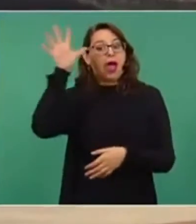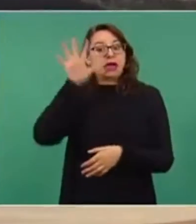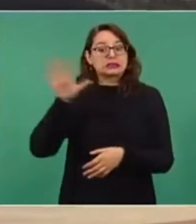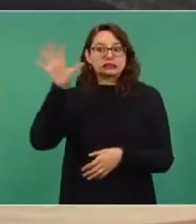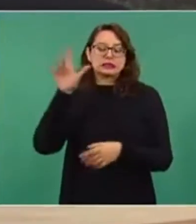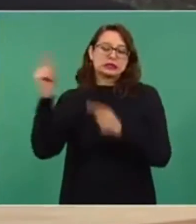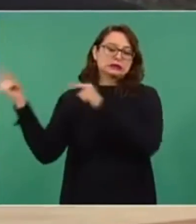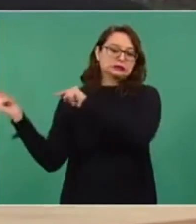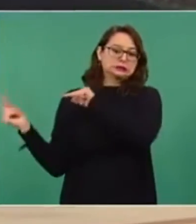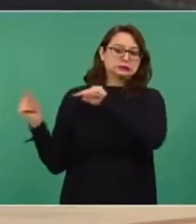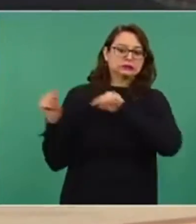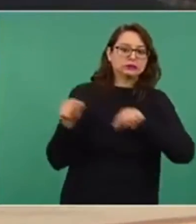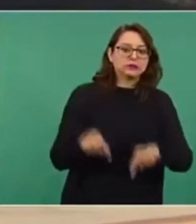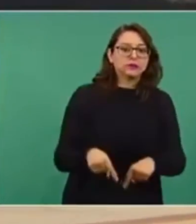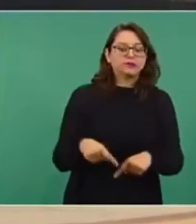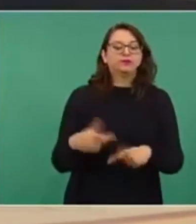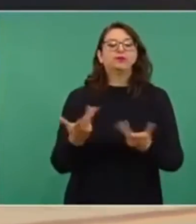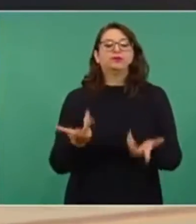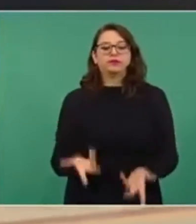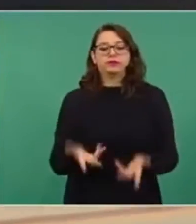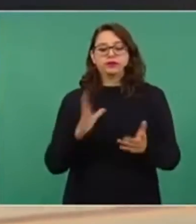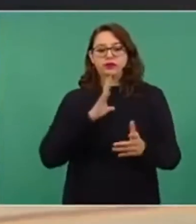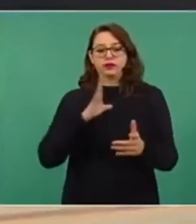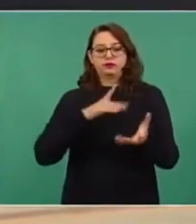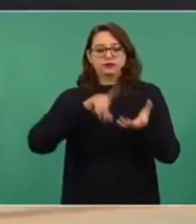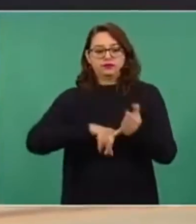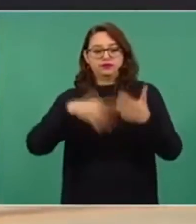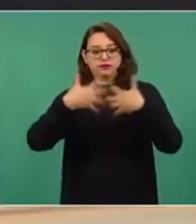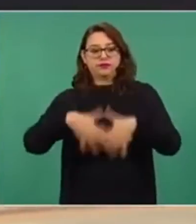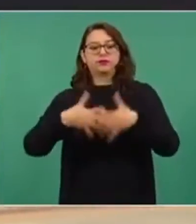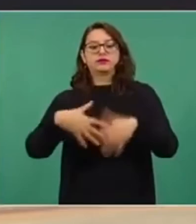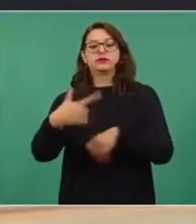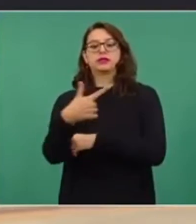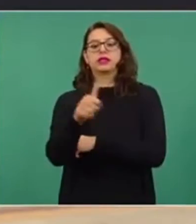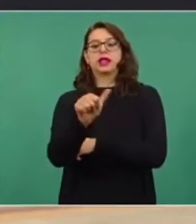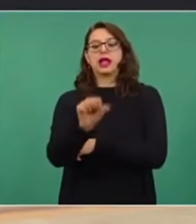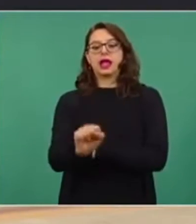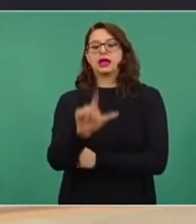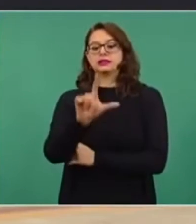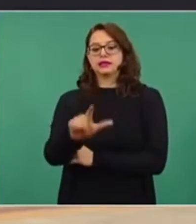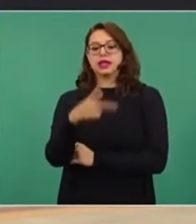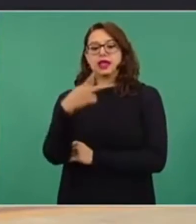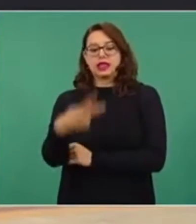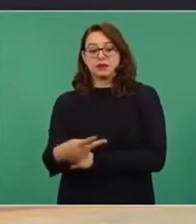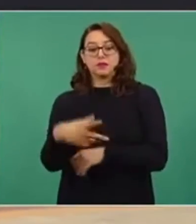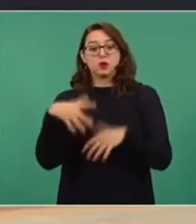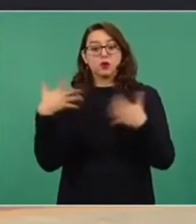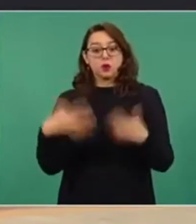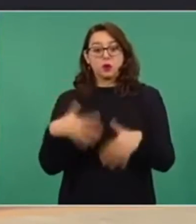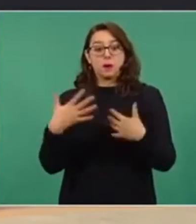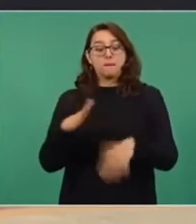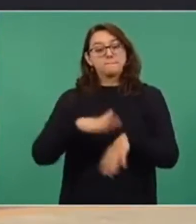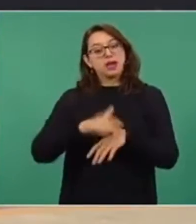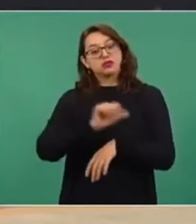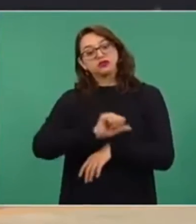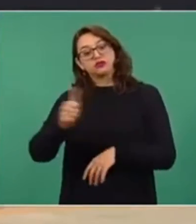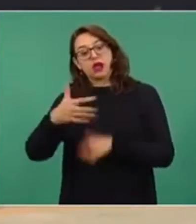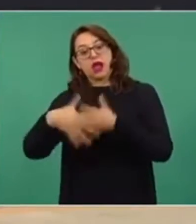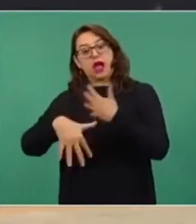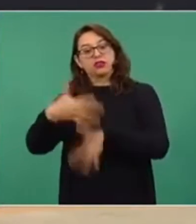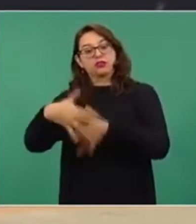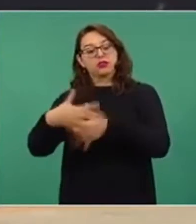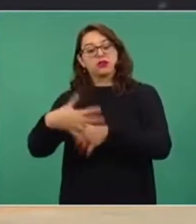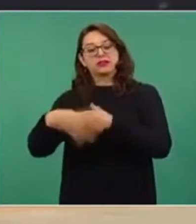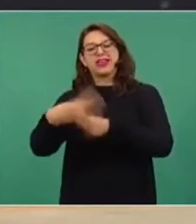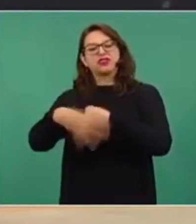trae la unidad de la planta de tratamiento de gas LP de la planta catalítica, más 14 equipos. Es 12 de